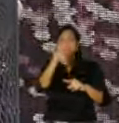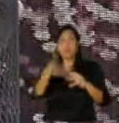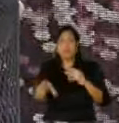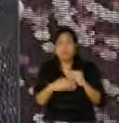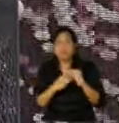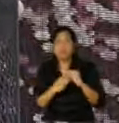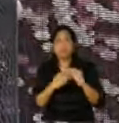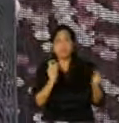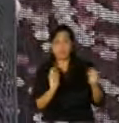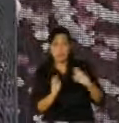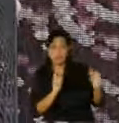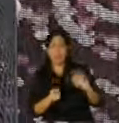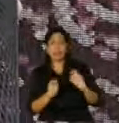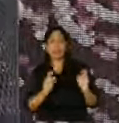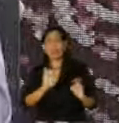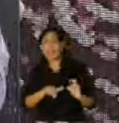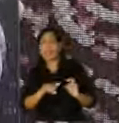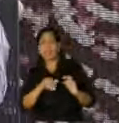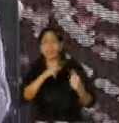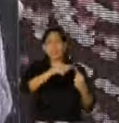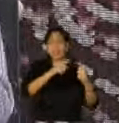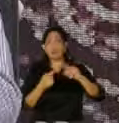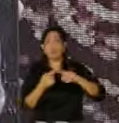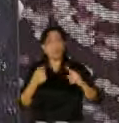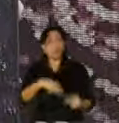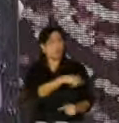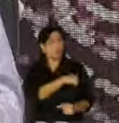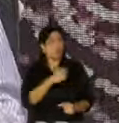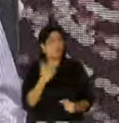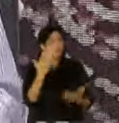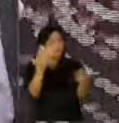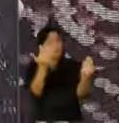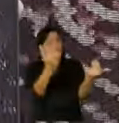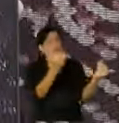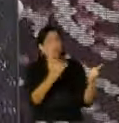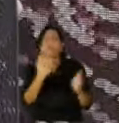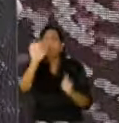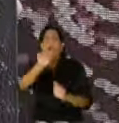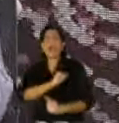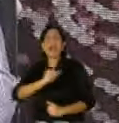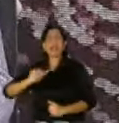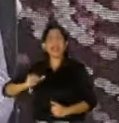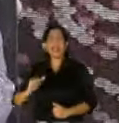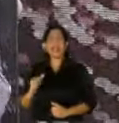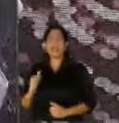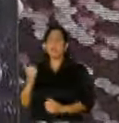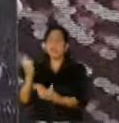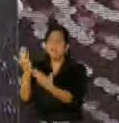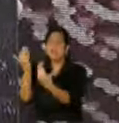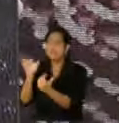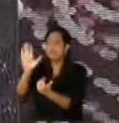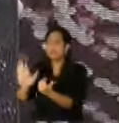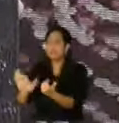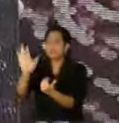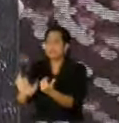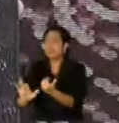valor sustituir esta variable por otra, pues tenemos oído en tierra, ¿verdad? Tenemos a los alcaldes pendientes a que nos den ese feedback,